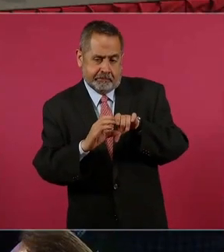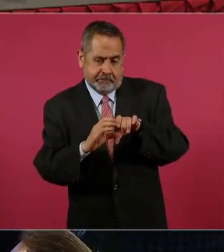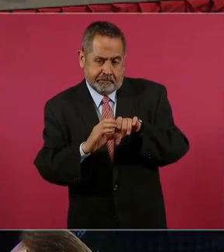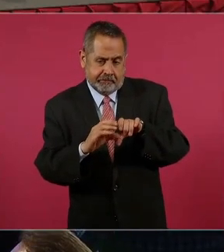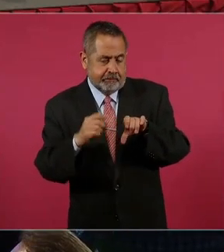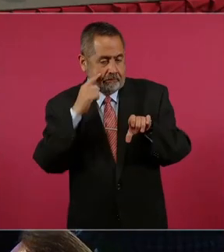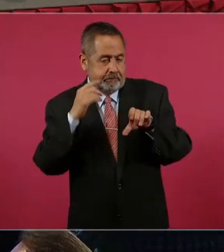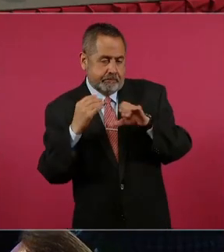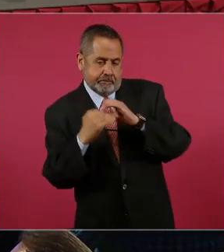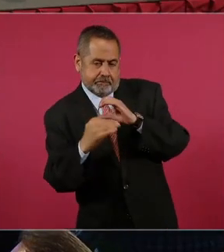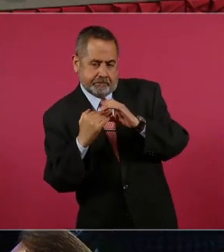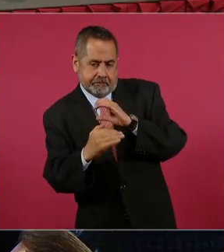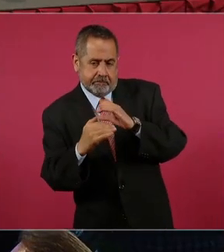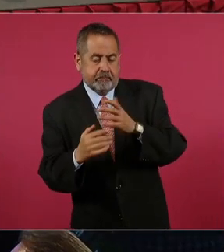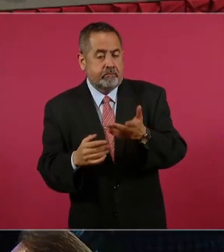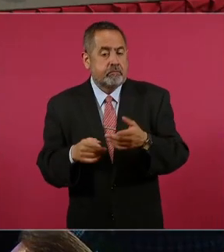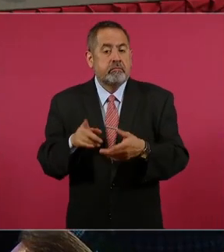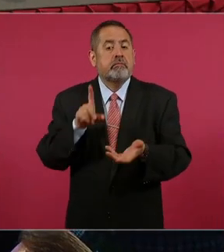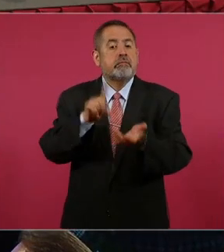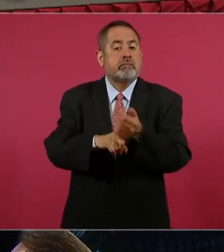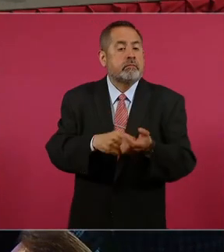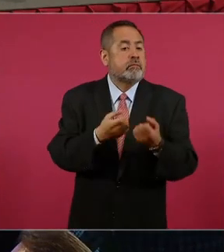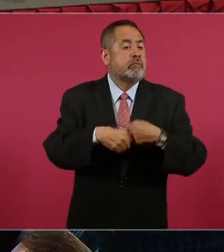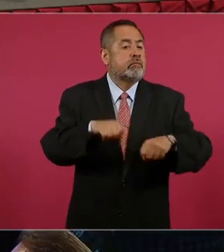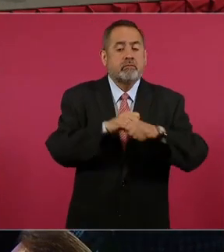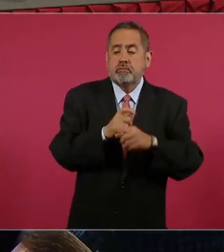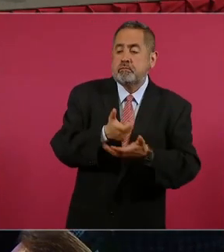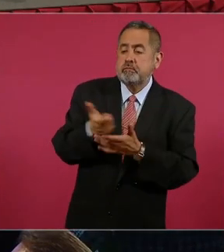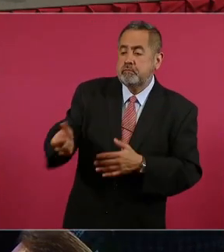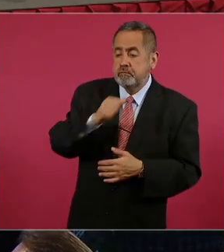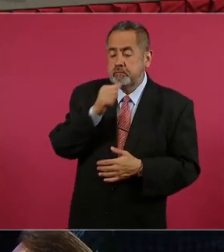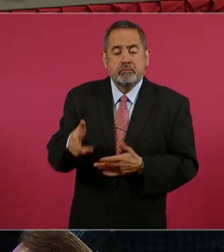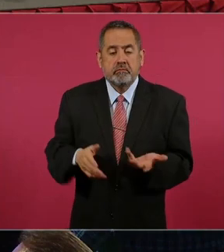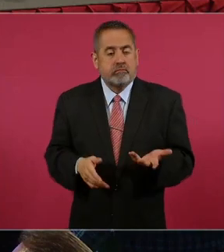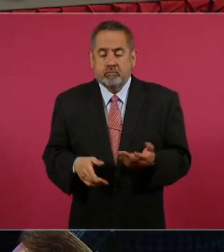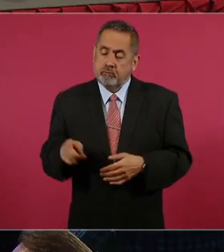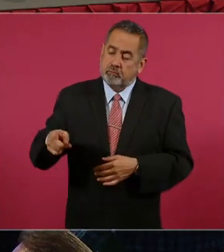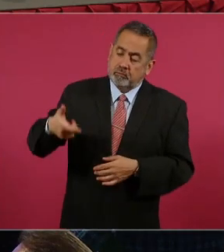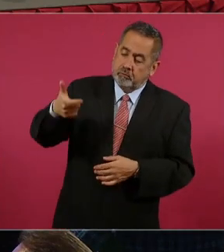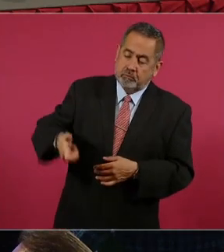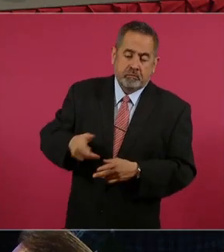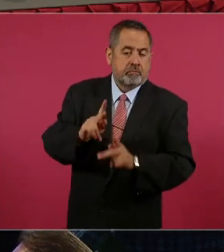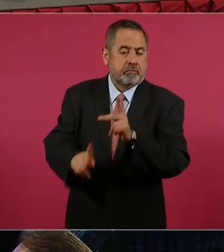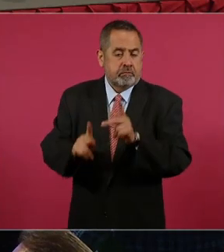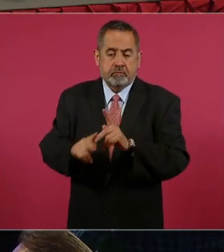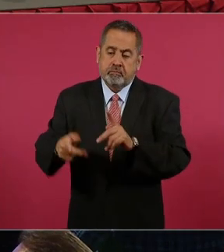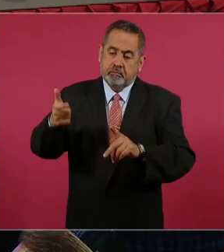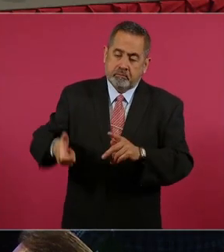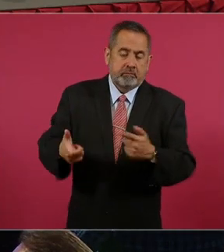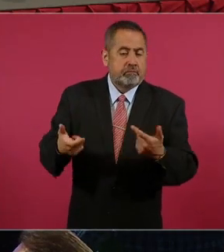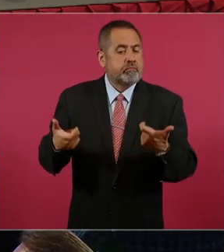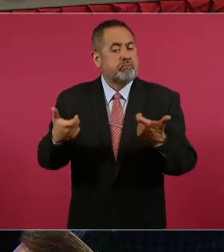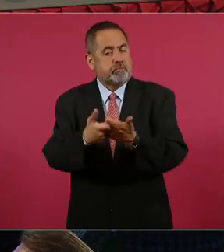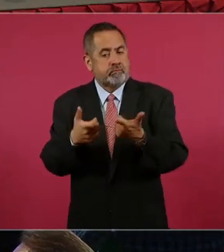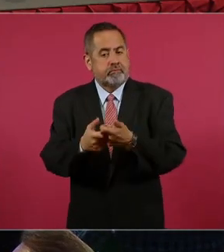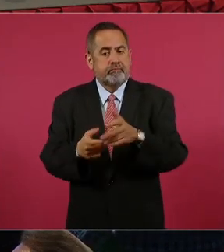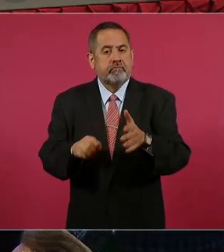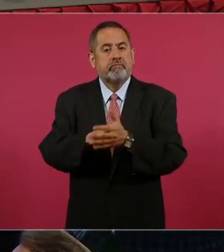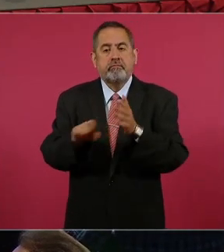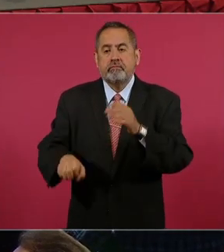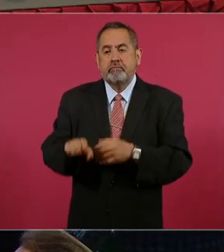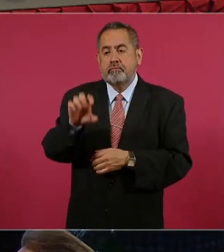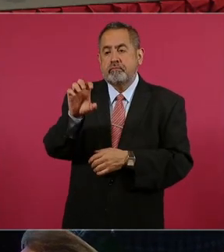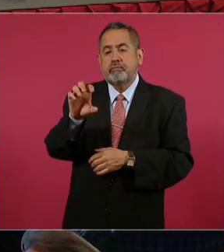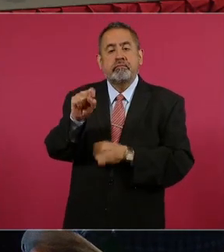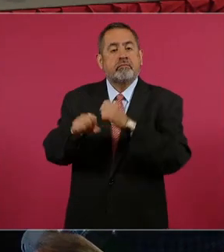incorporados en el Seguro Popular, estaban considerados de manera parcial, es decir, hasta los 60 años,